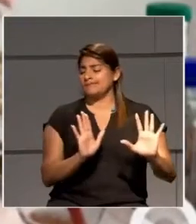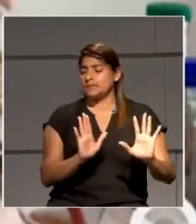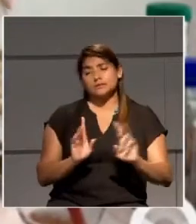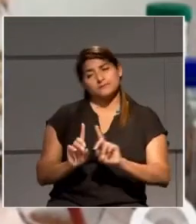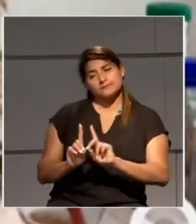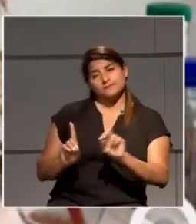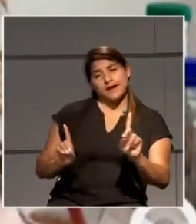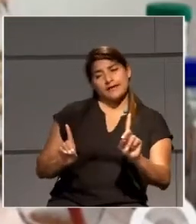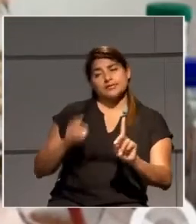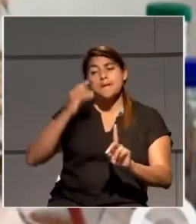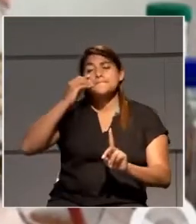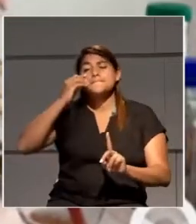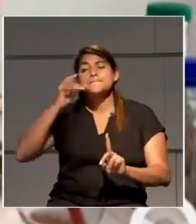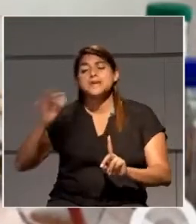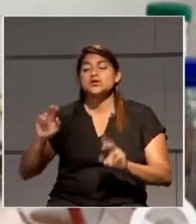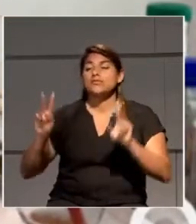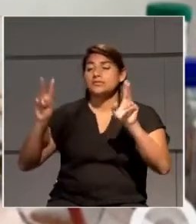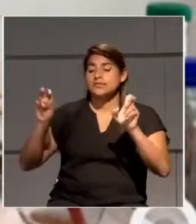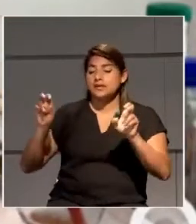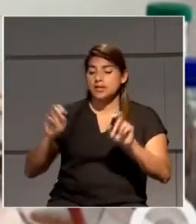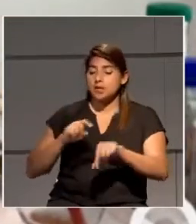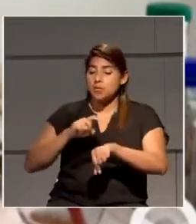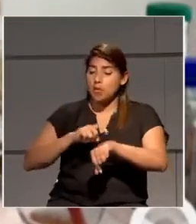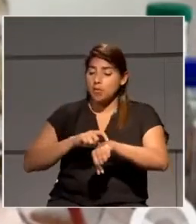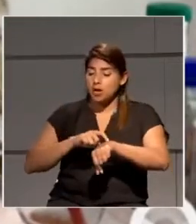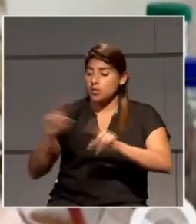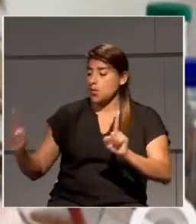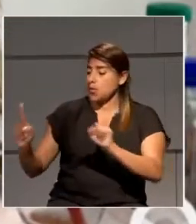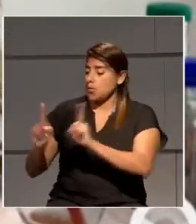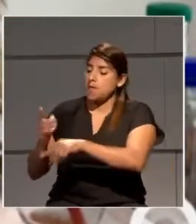parecido. Pero es a como a disfrutar el momento que